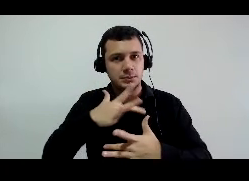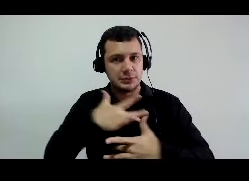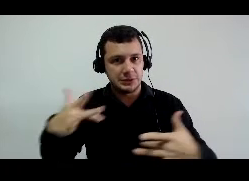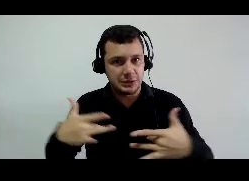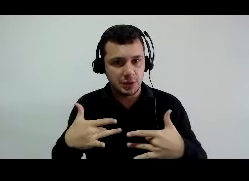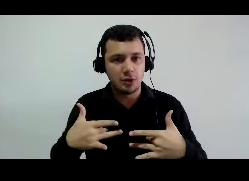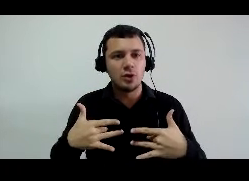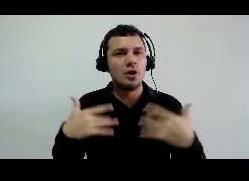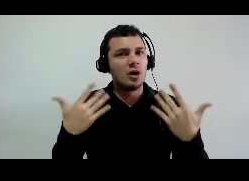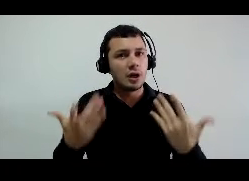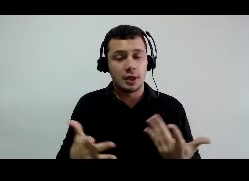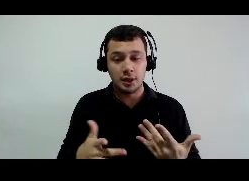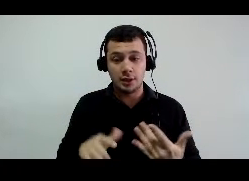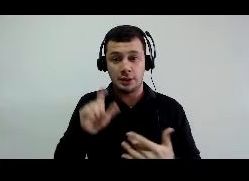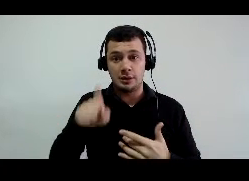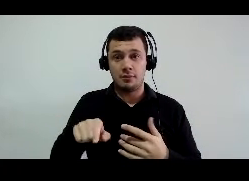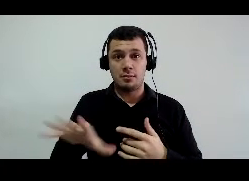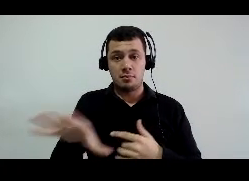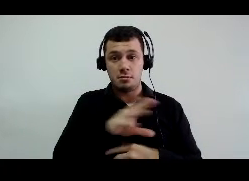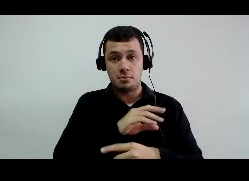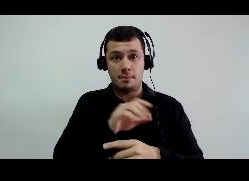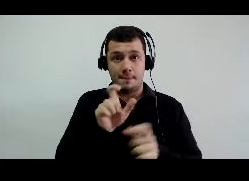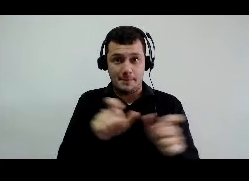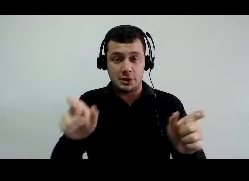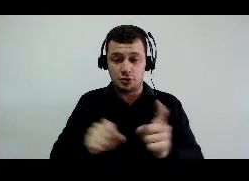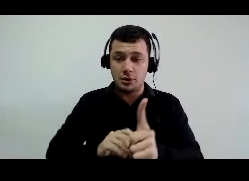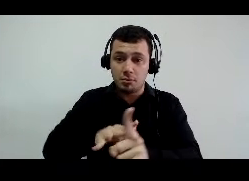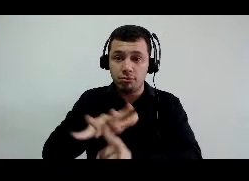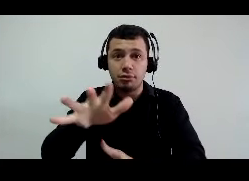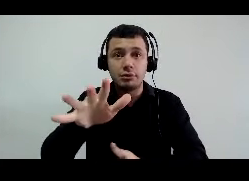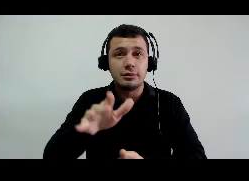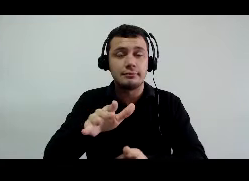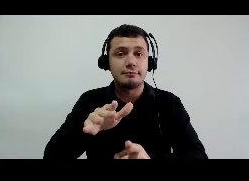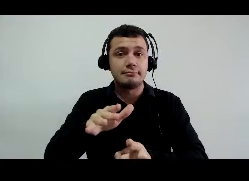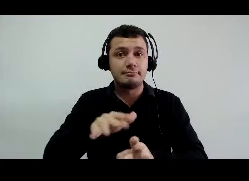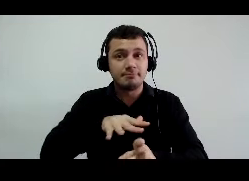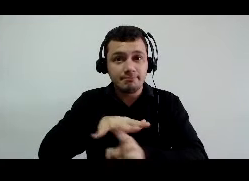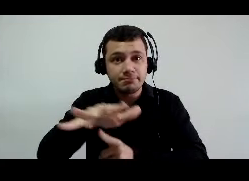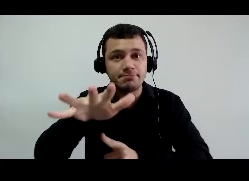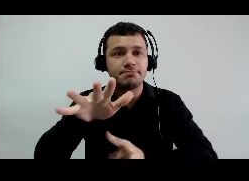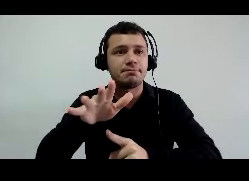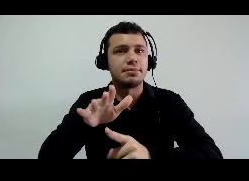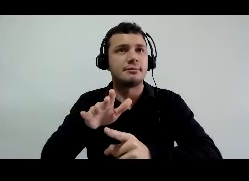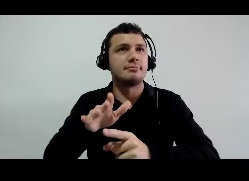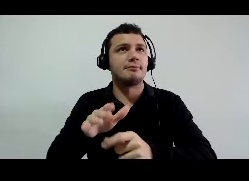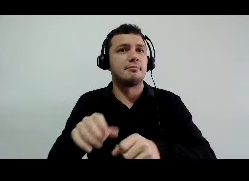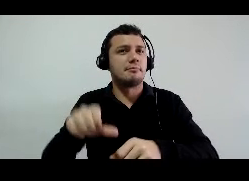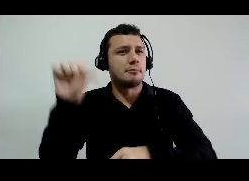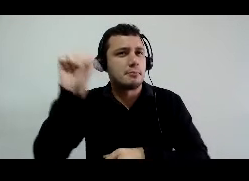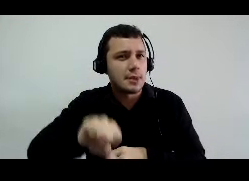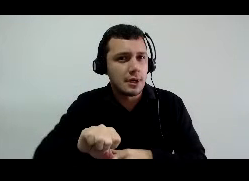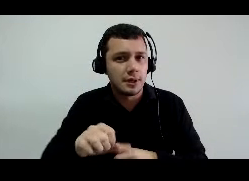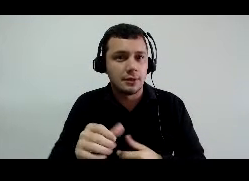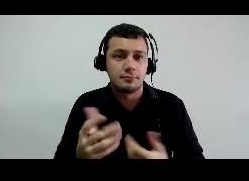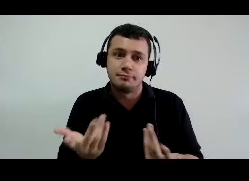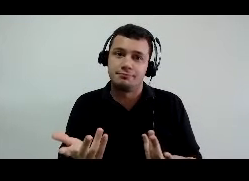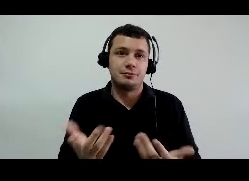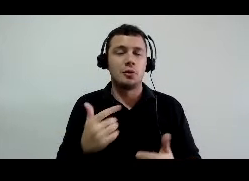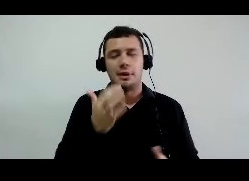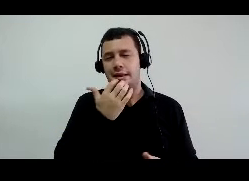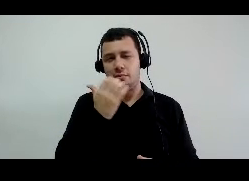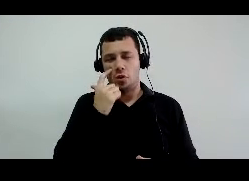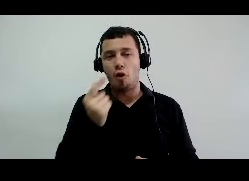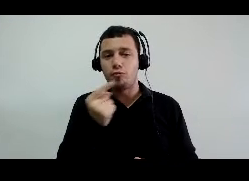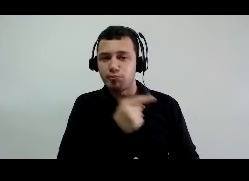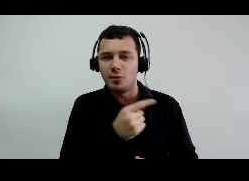no debe causarle daño a nadie, pero también vemos que Ejemplo, 134 millones de